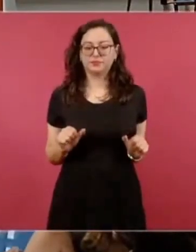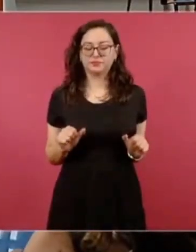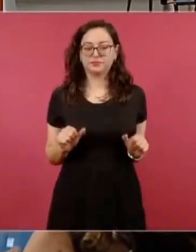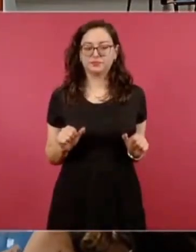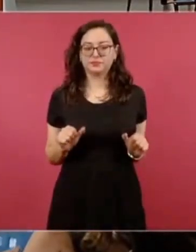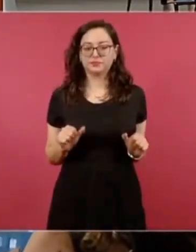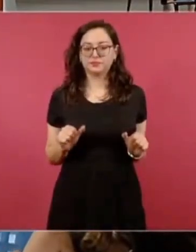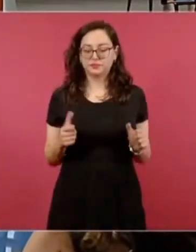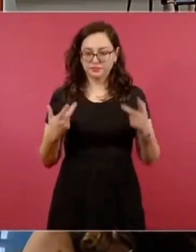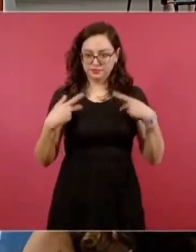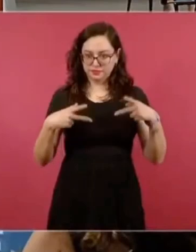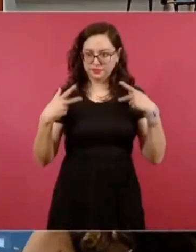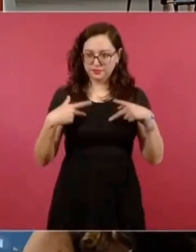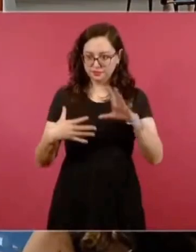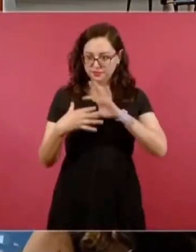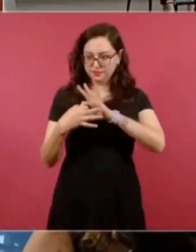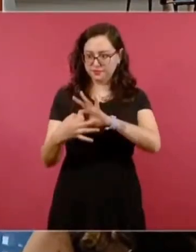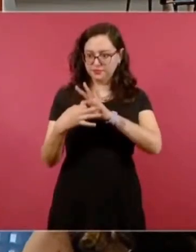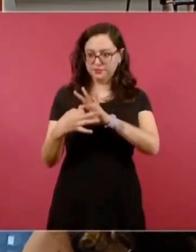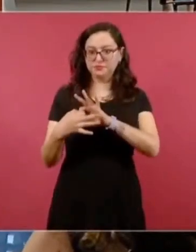cercano a los ciudadanos,